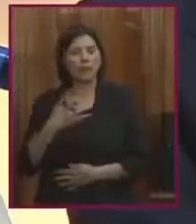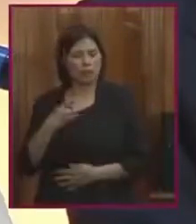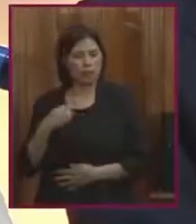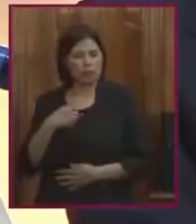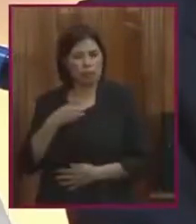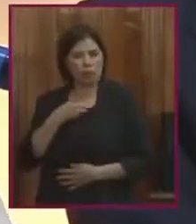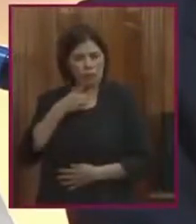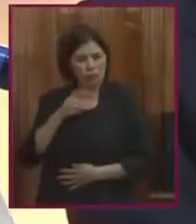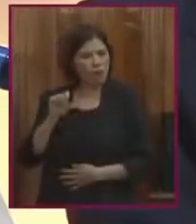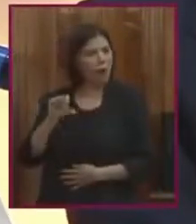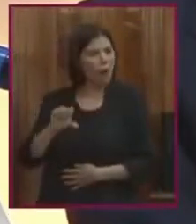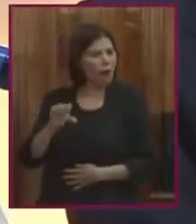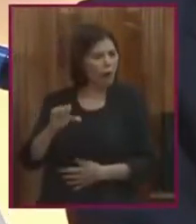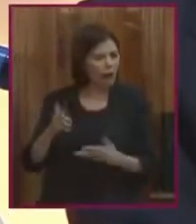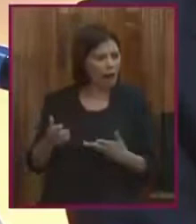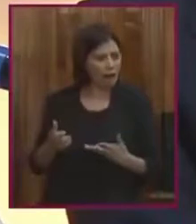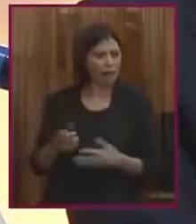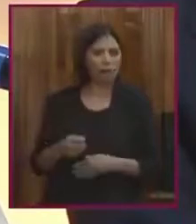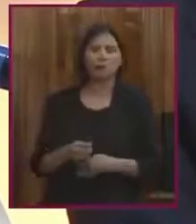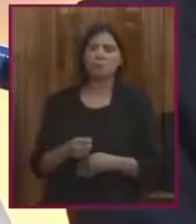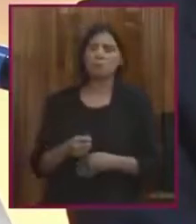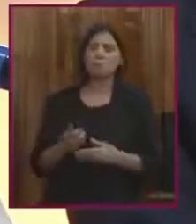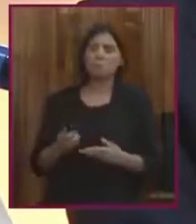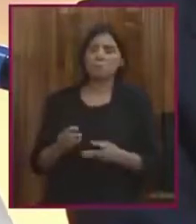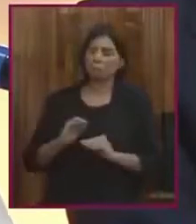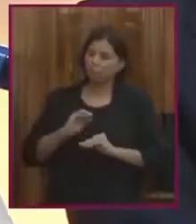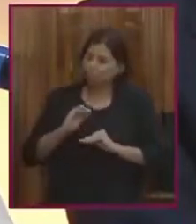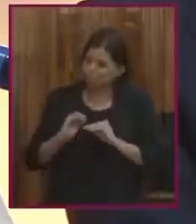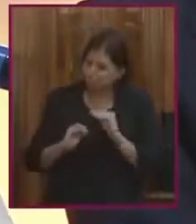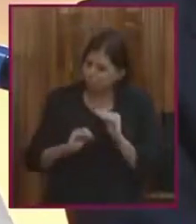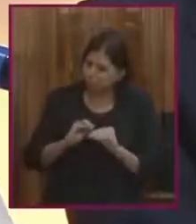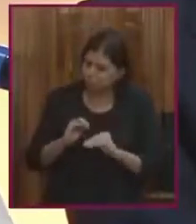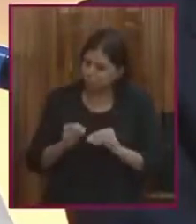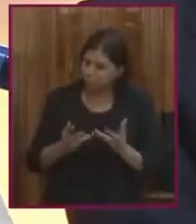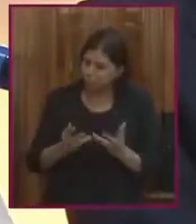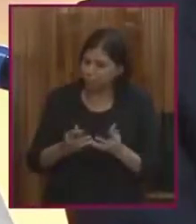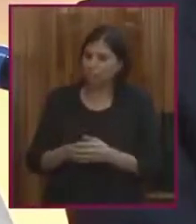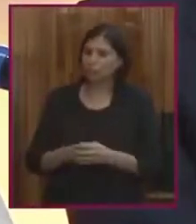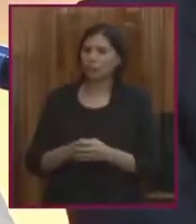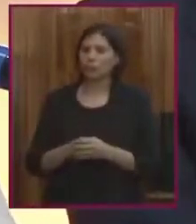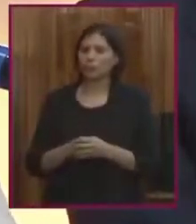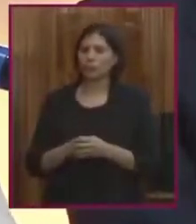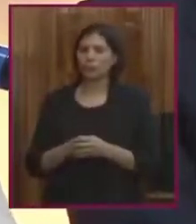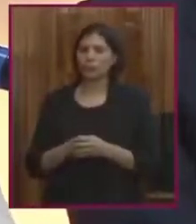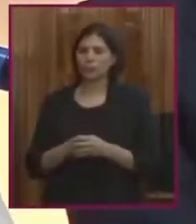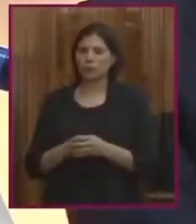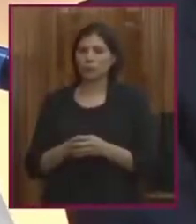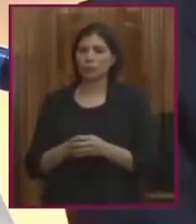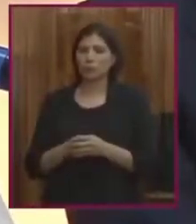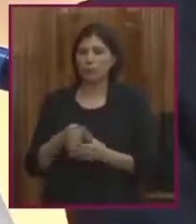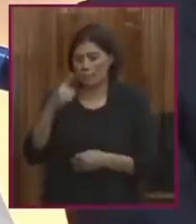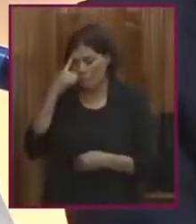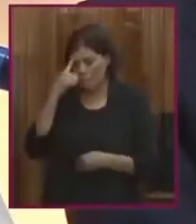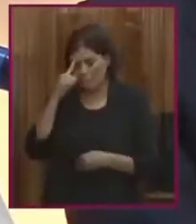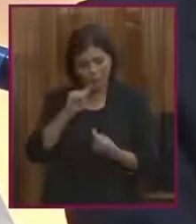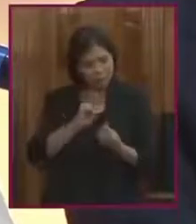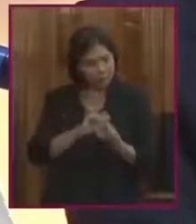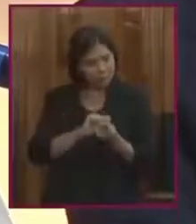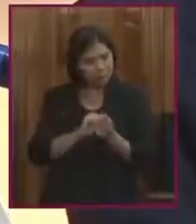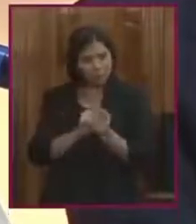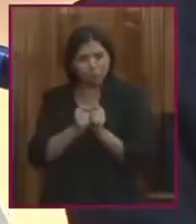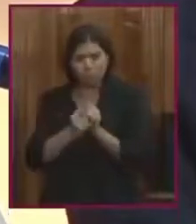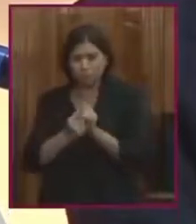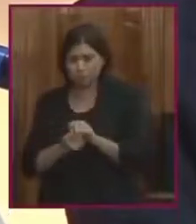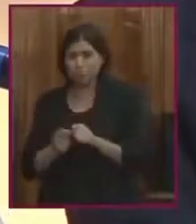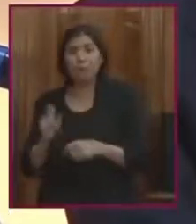académicos, precisamente una construcción, digamos, de un espíritu de transformación, pero